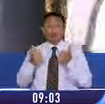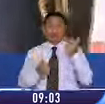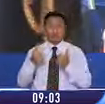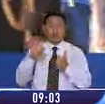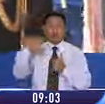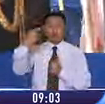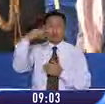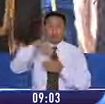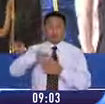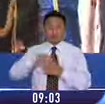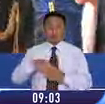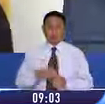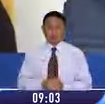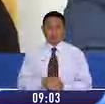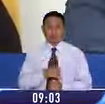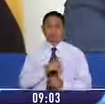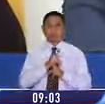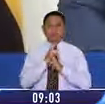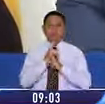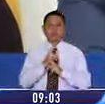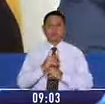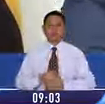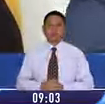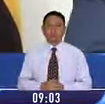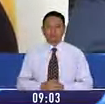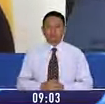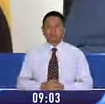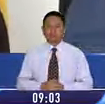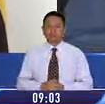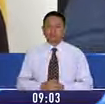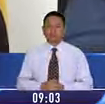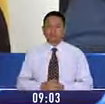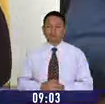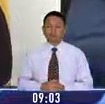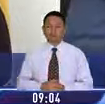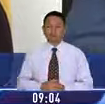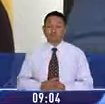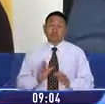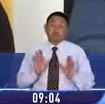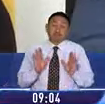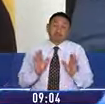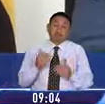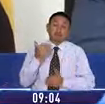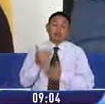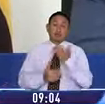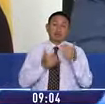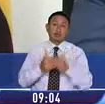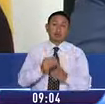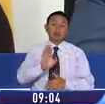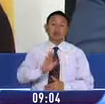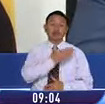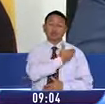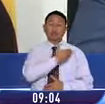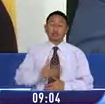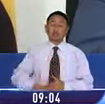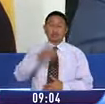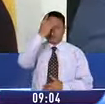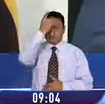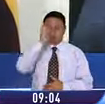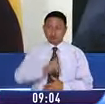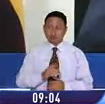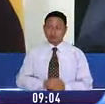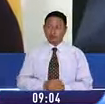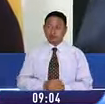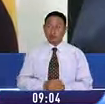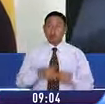las próximas elecciones, esta fue la respuesta. En su momento debido, el presidente de la República tomará una decisión